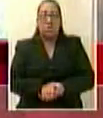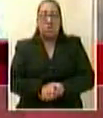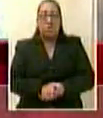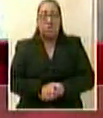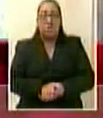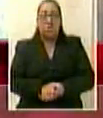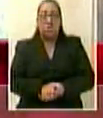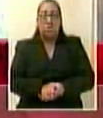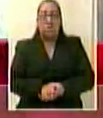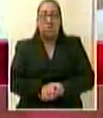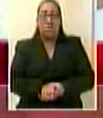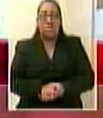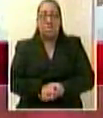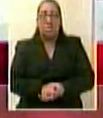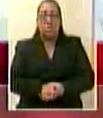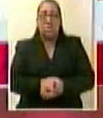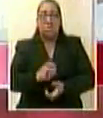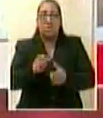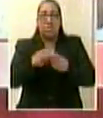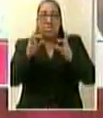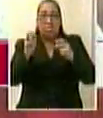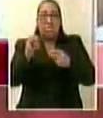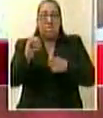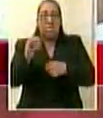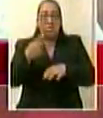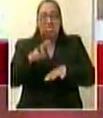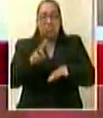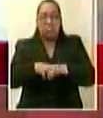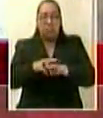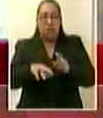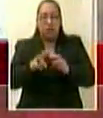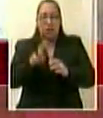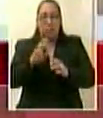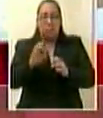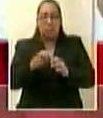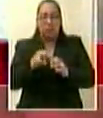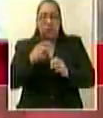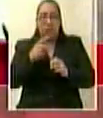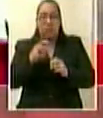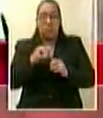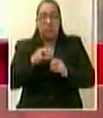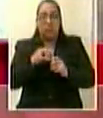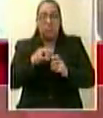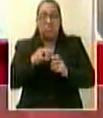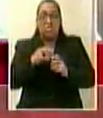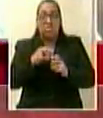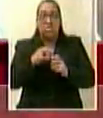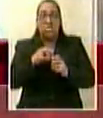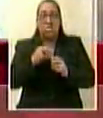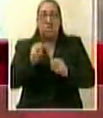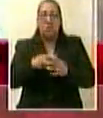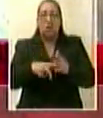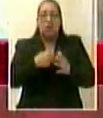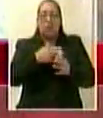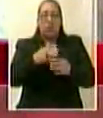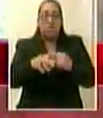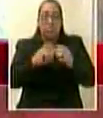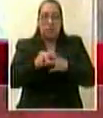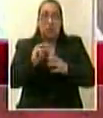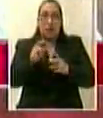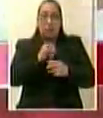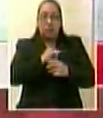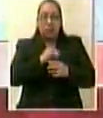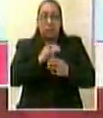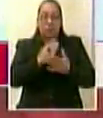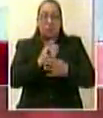gastos corrientes del Consejo de Administración y el 2% es para beneficio de la